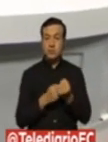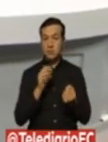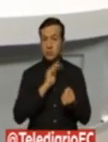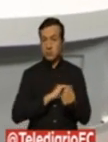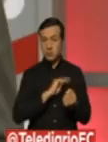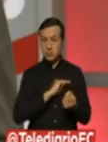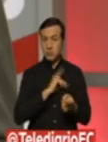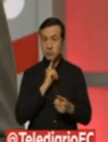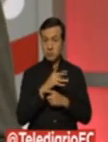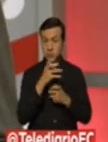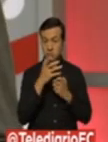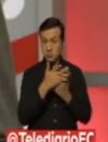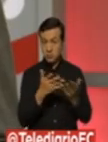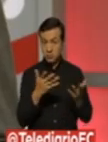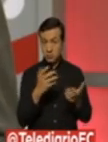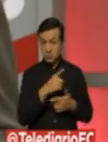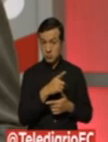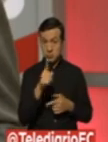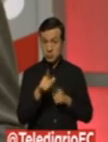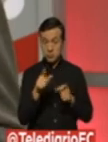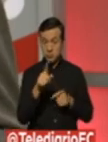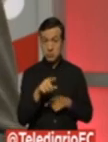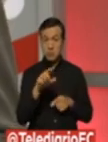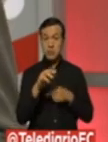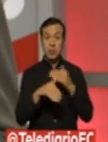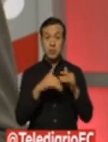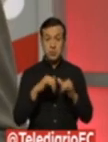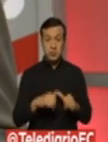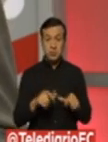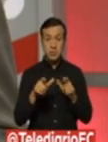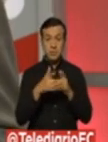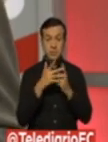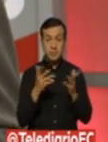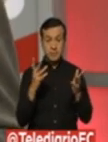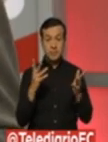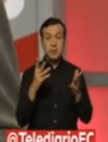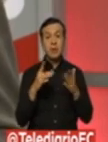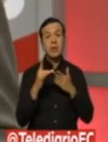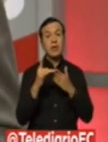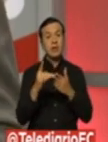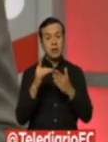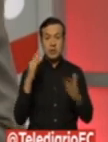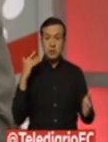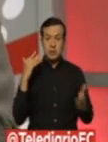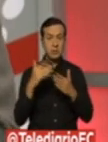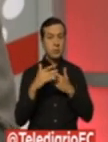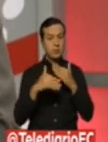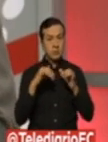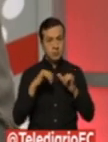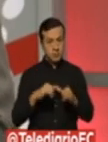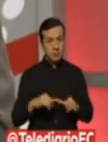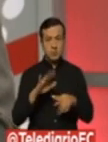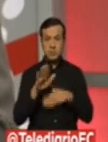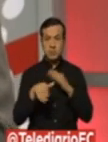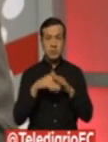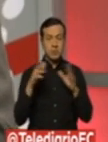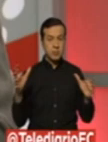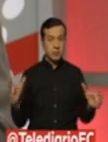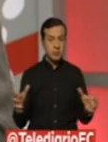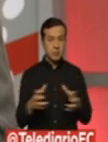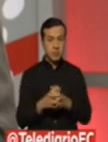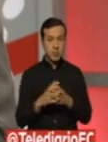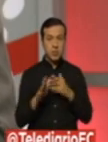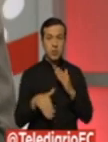que así lo deseen a que así lo soliciten en el proceso de postulación guiarles durante todo este proceso que de paso todas las bases